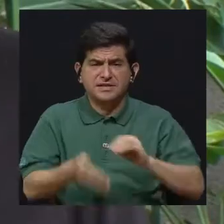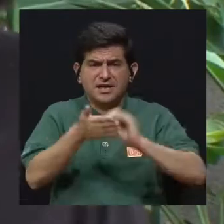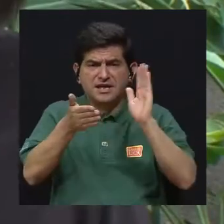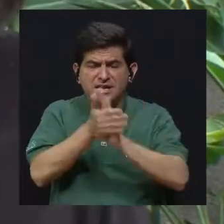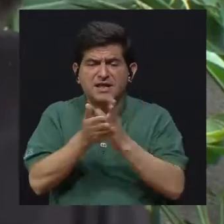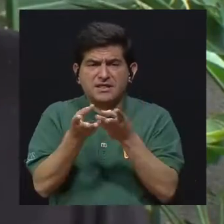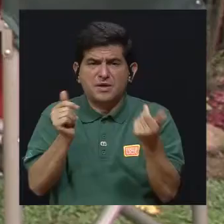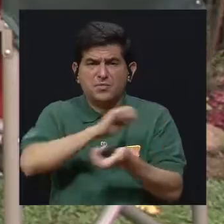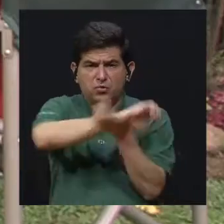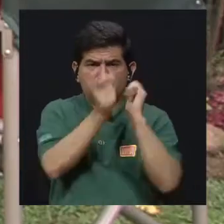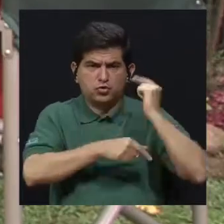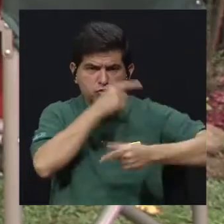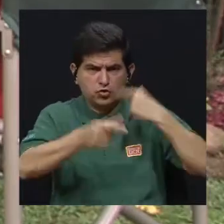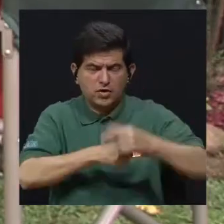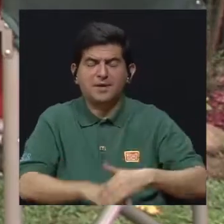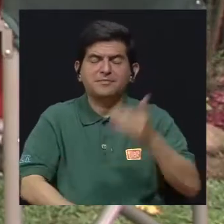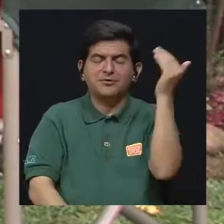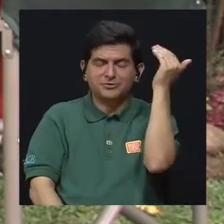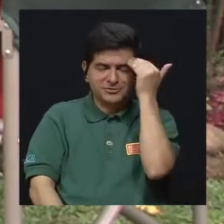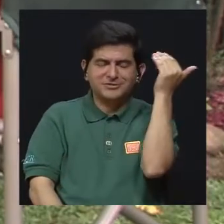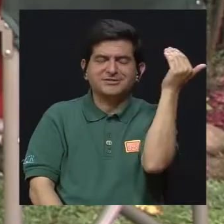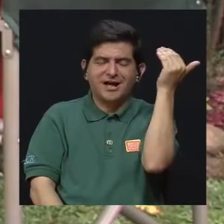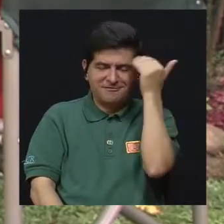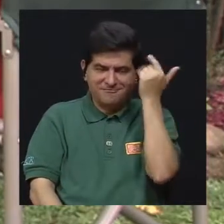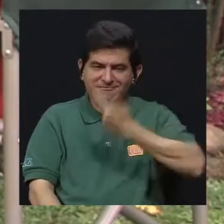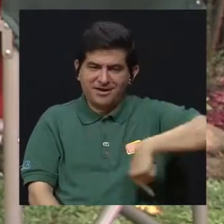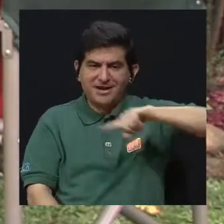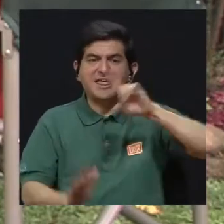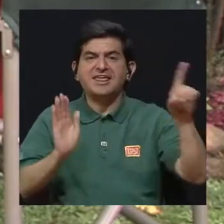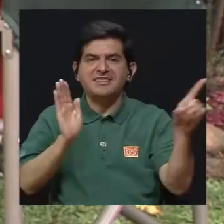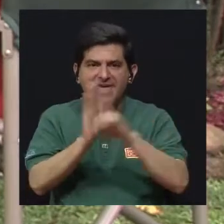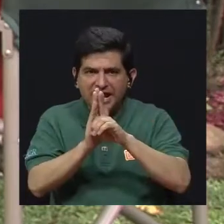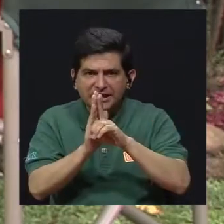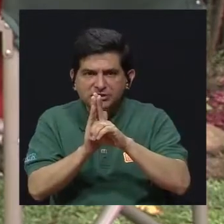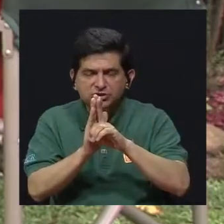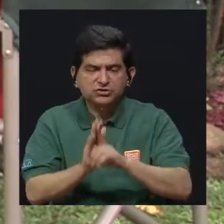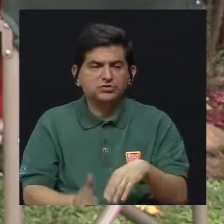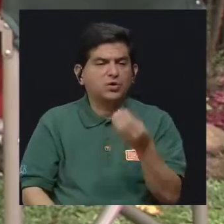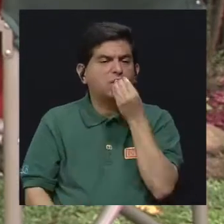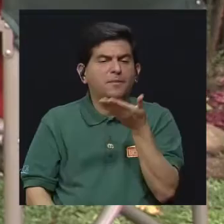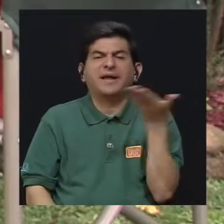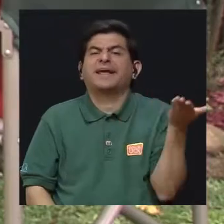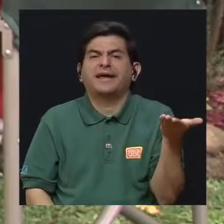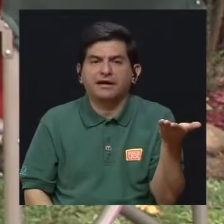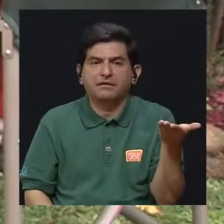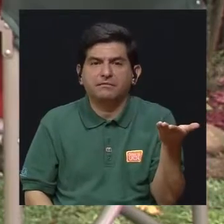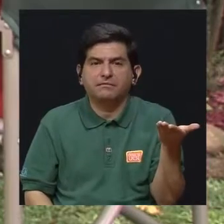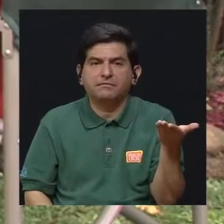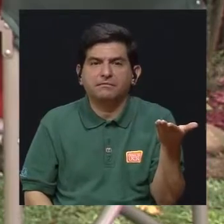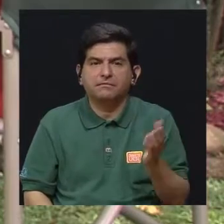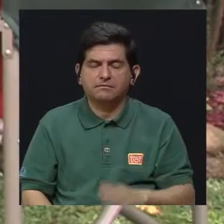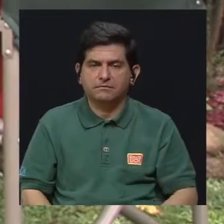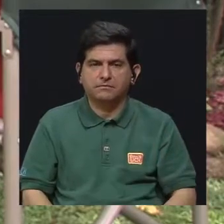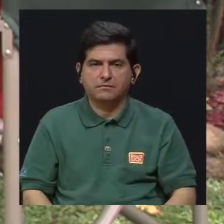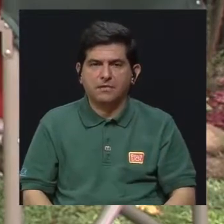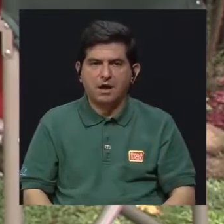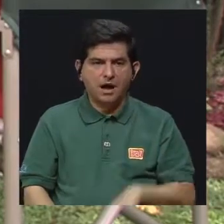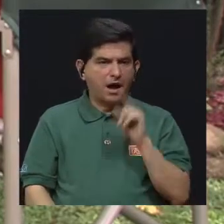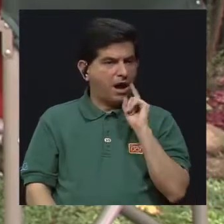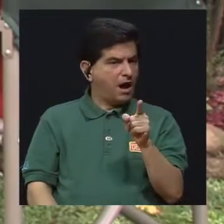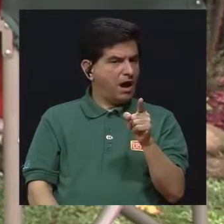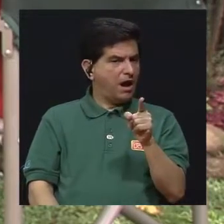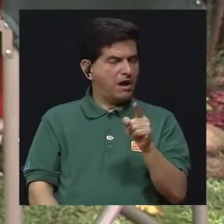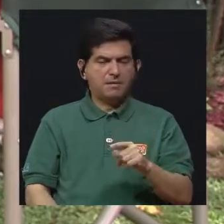etiquetado de transgénicos, para que sepamos, para que tengamos el derecho de saber qué es lo que estamos comiéndonos, y que si